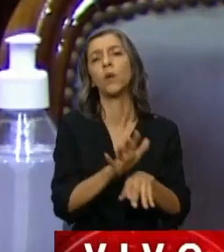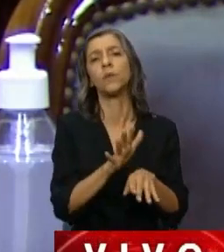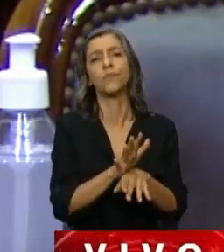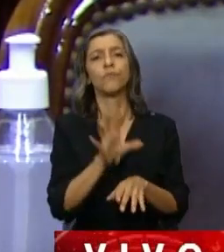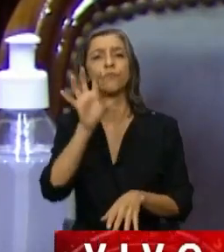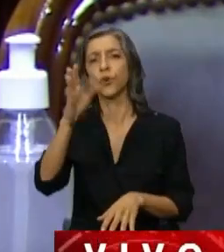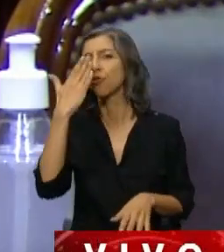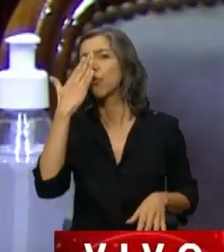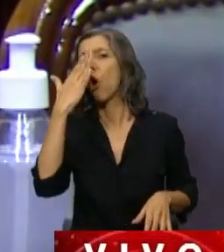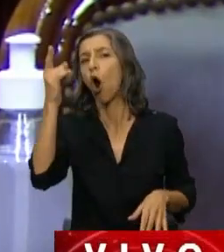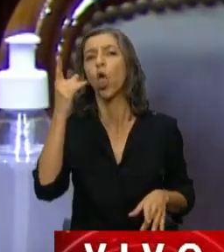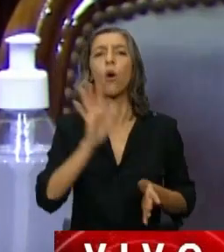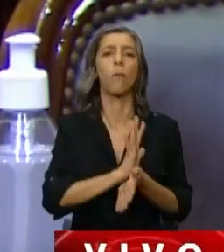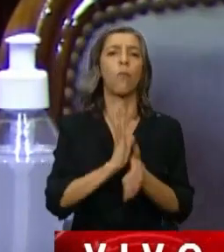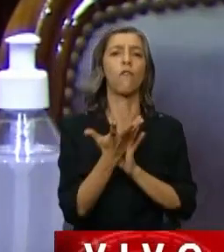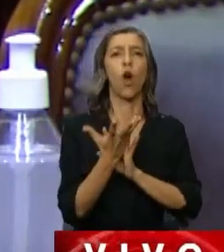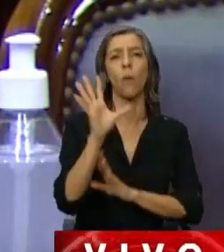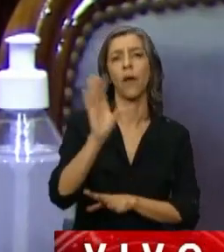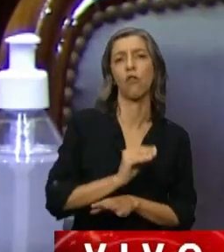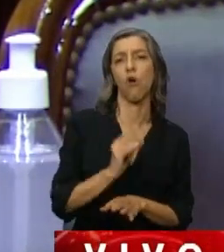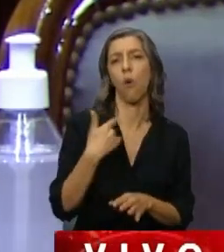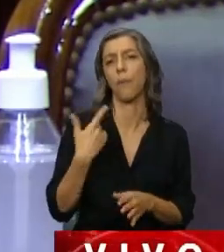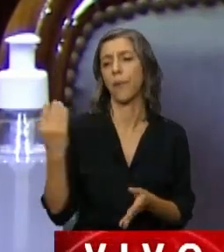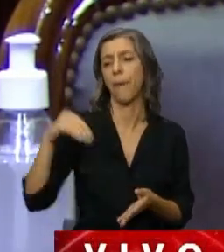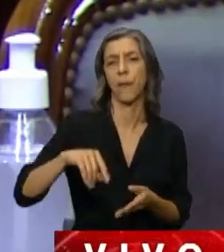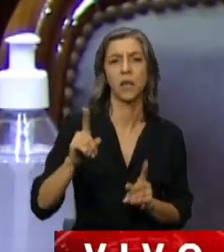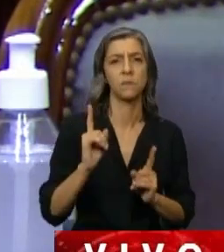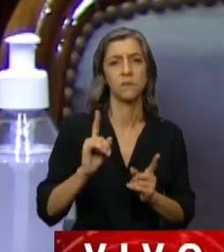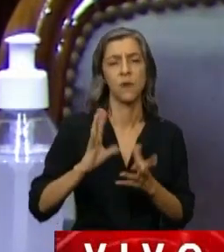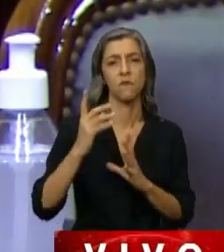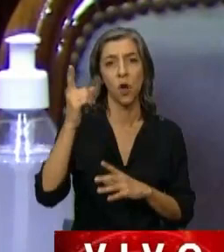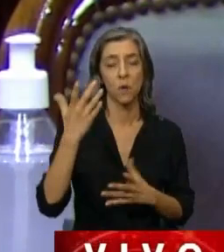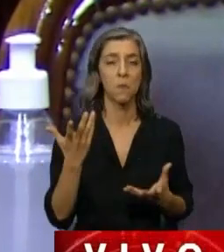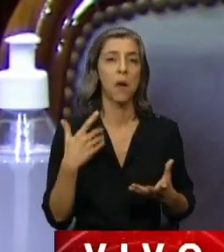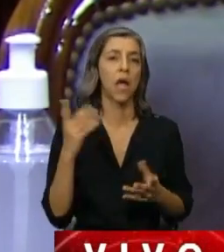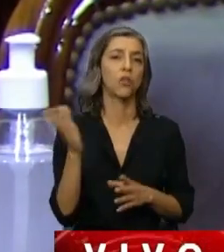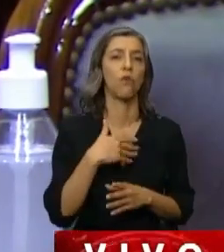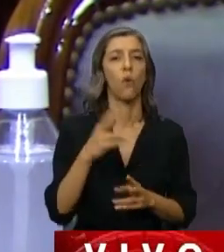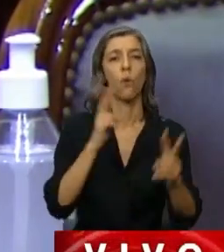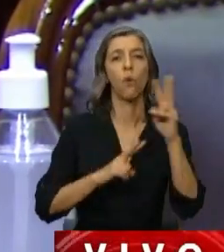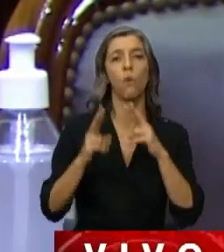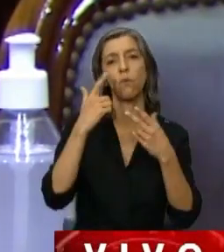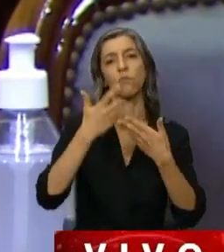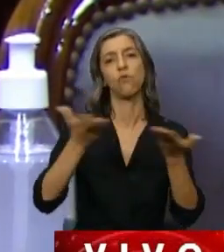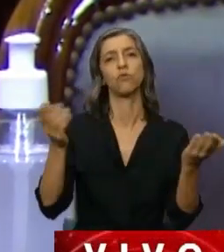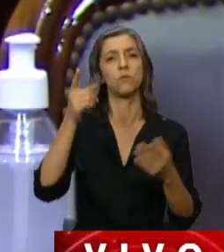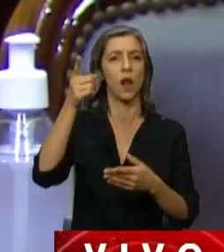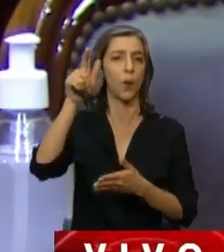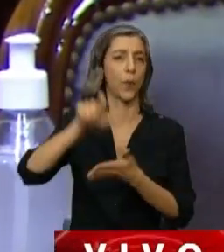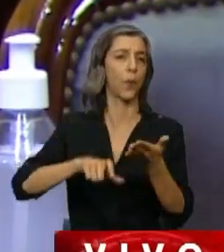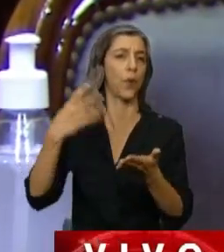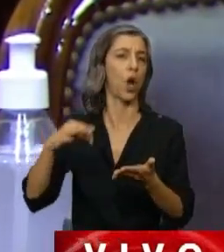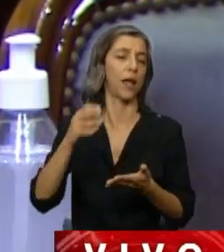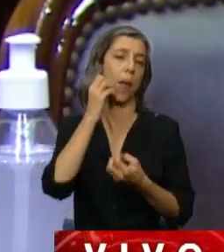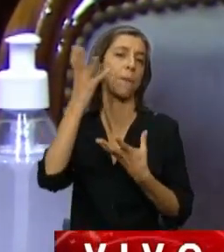y se trataba de ver sus bondades yo le tengo que decir que